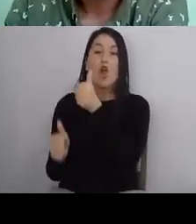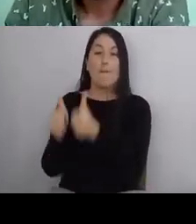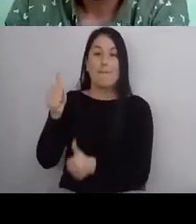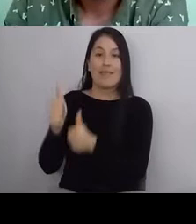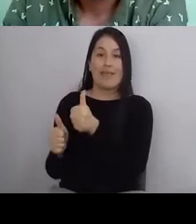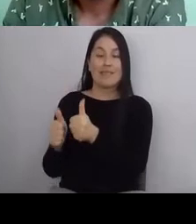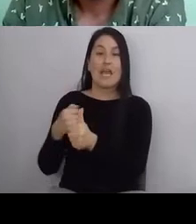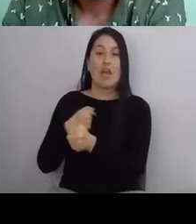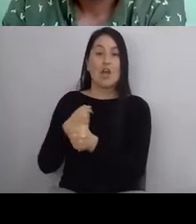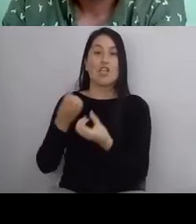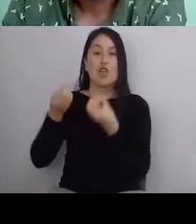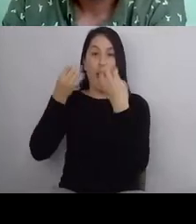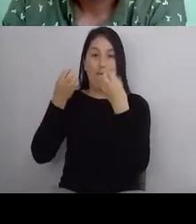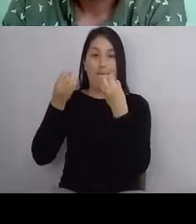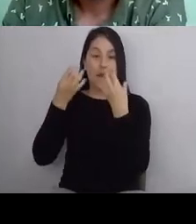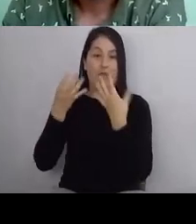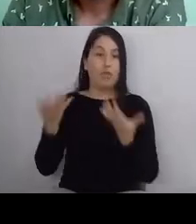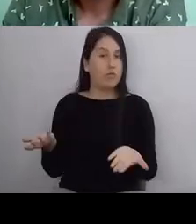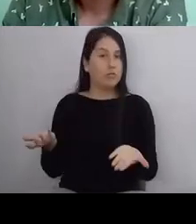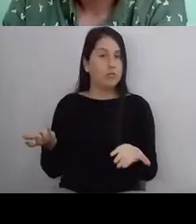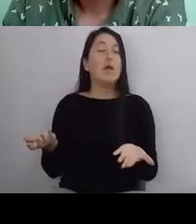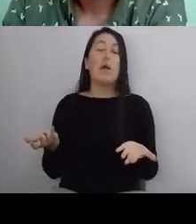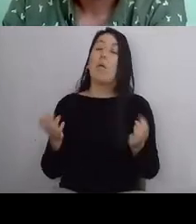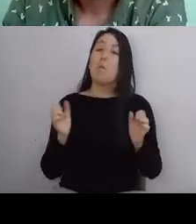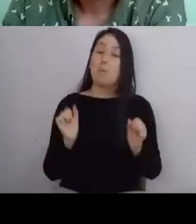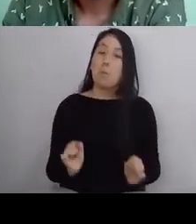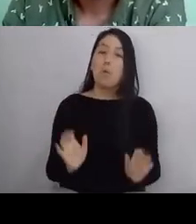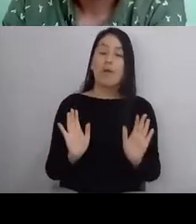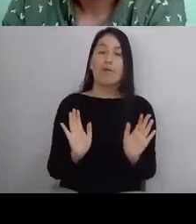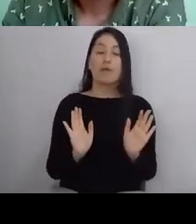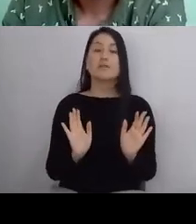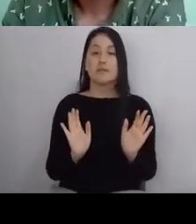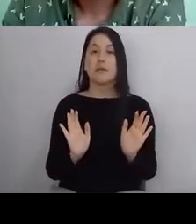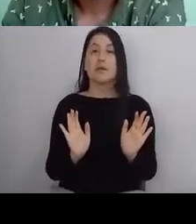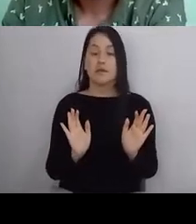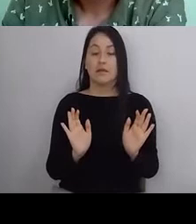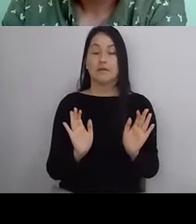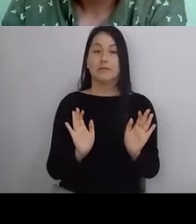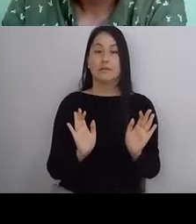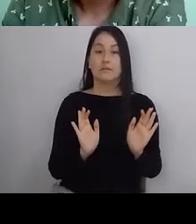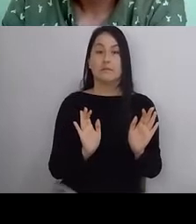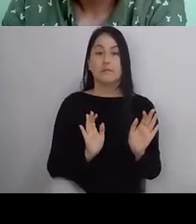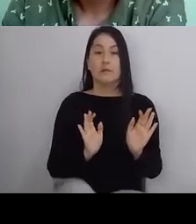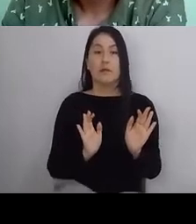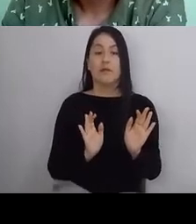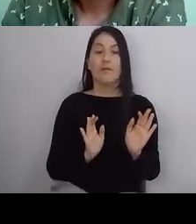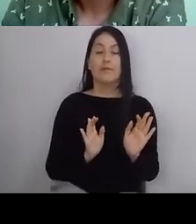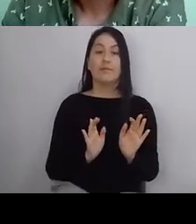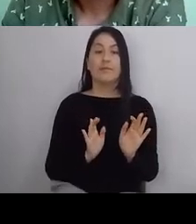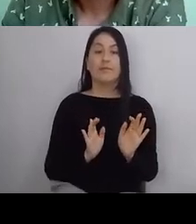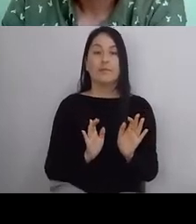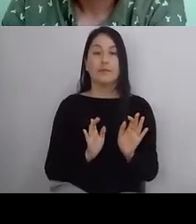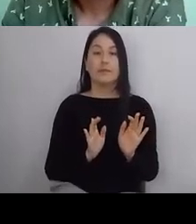aprendido. Mira, mira, podría ser, tiene bastante lógica. Por un lado, él dice o ella dice